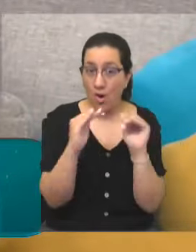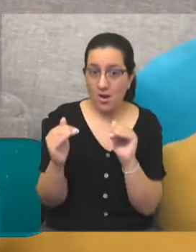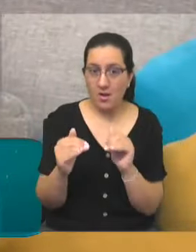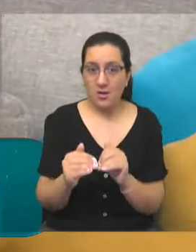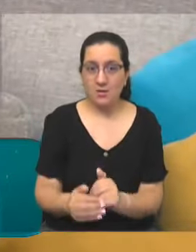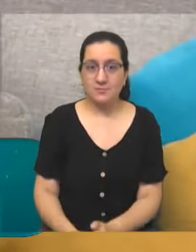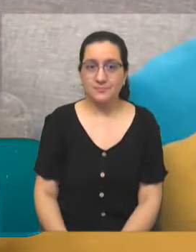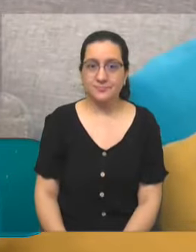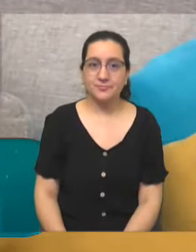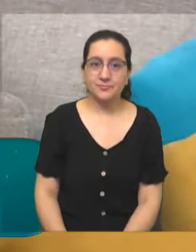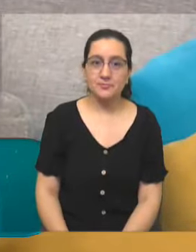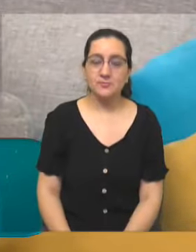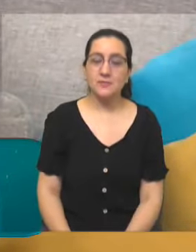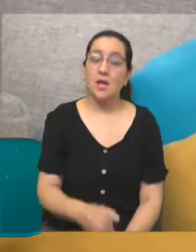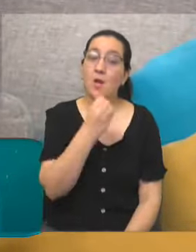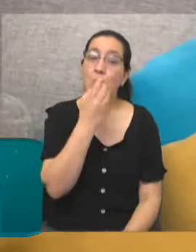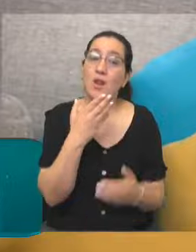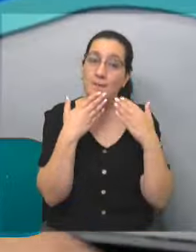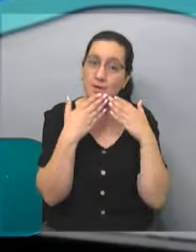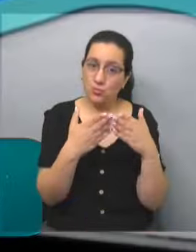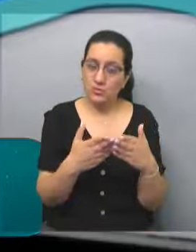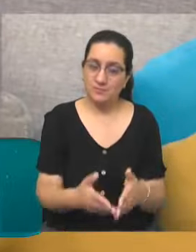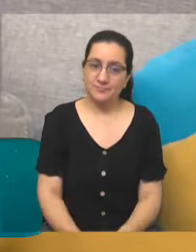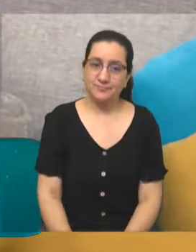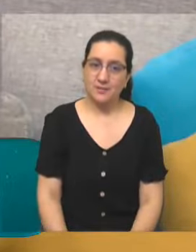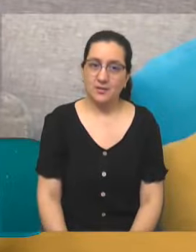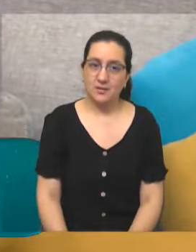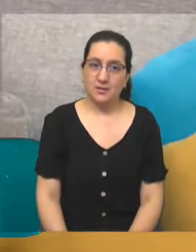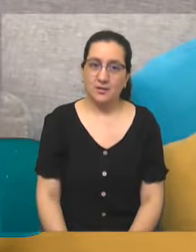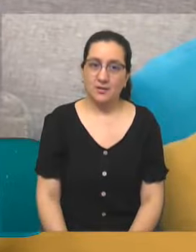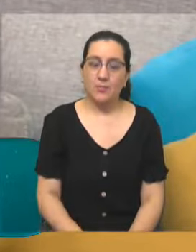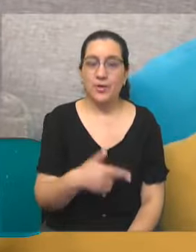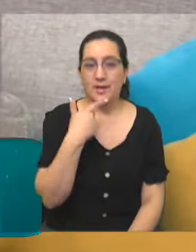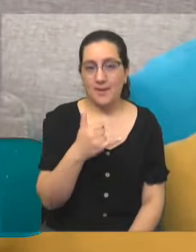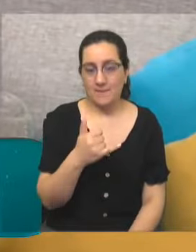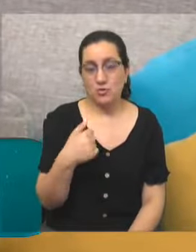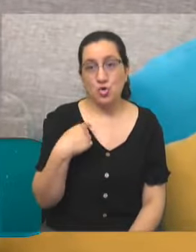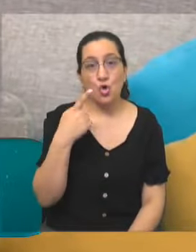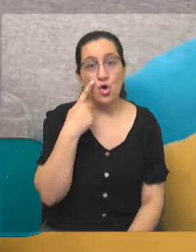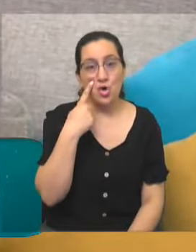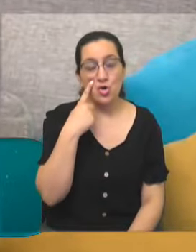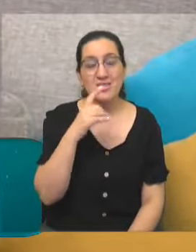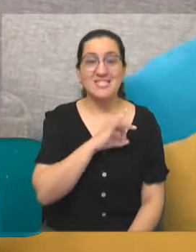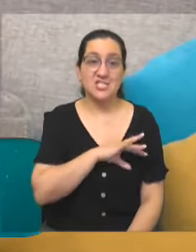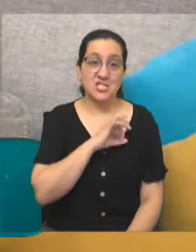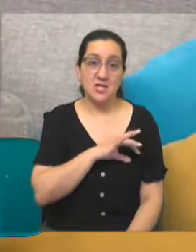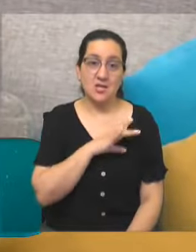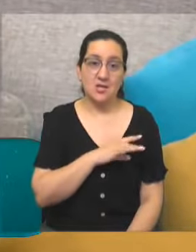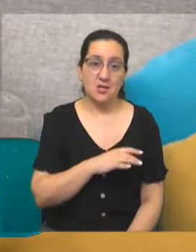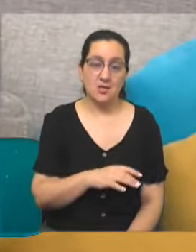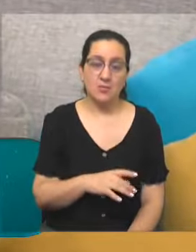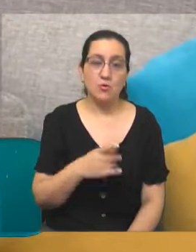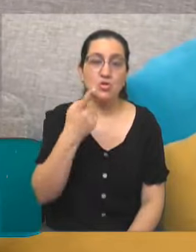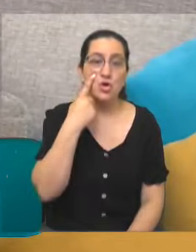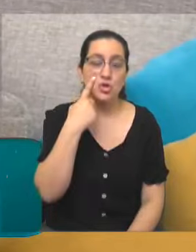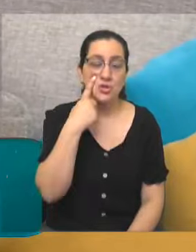Fito, la pregunta. Bueno, capaz que estamos haciéndolo distintos, mal. Sí, ponele, bueno, te pongo un ejemplo que conozco en Chile, por haber conocido